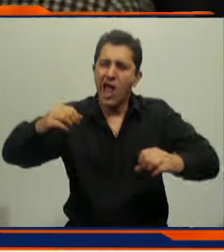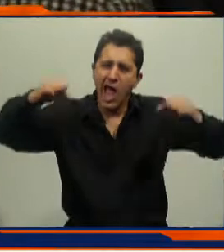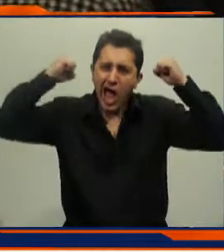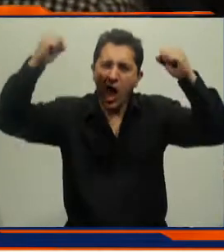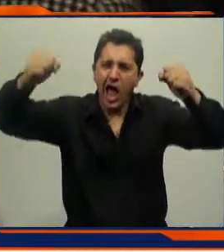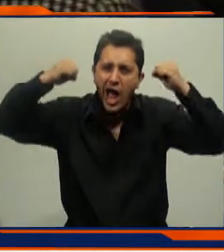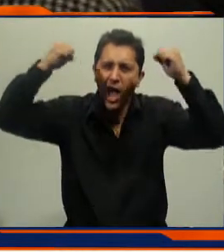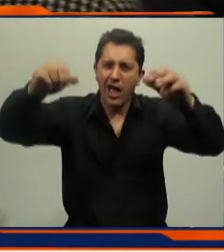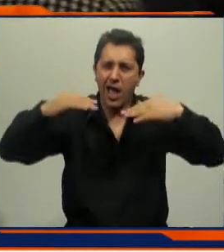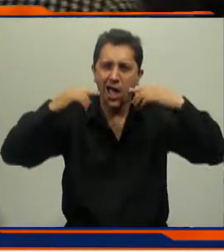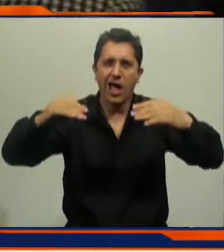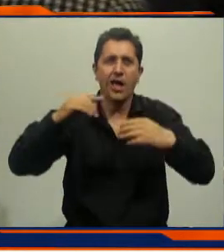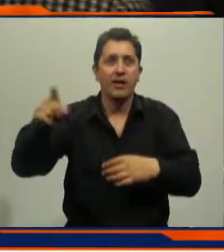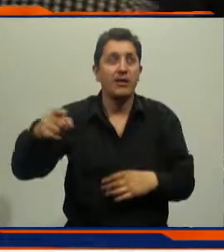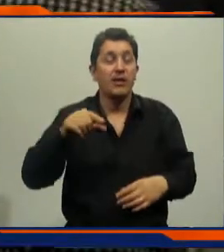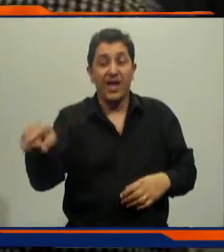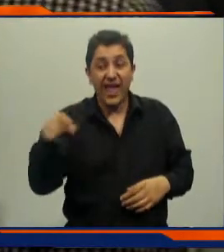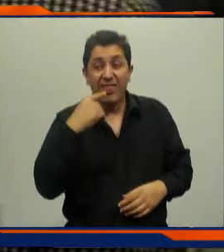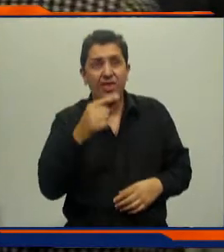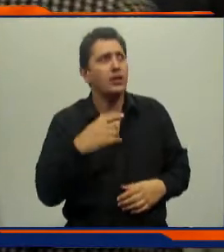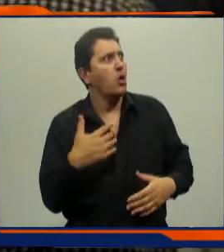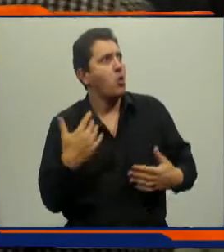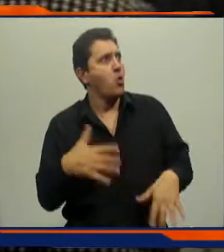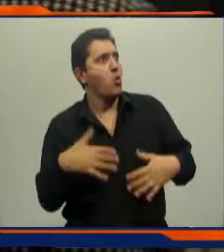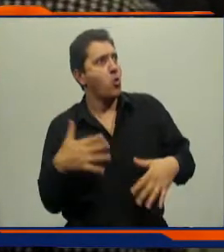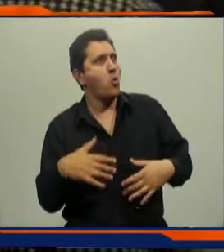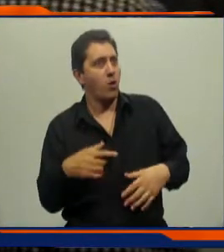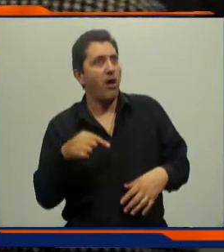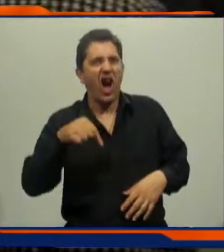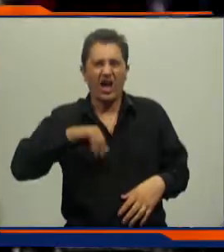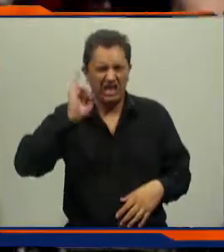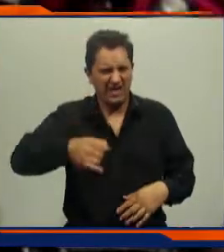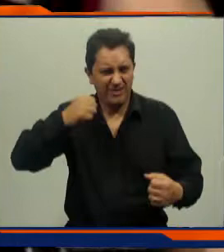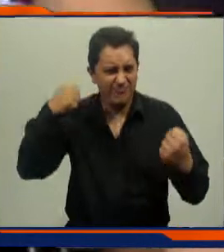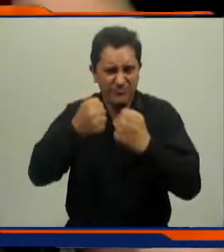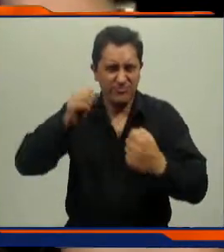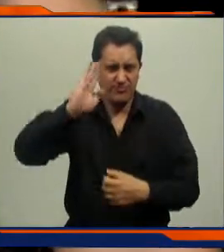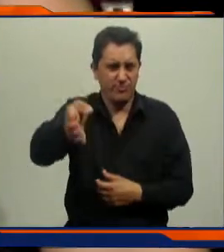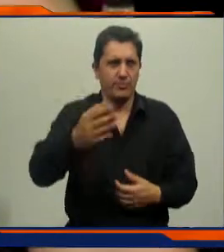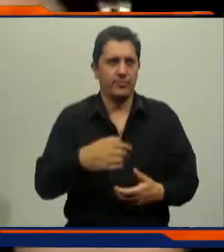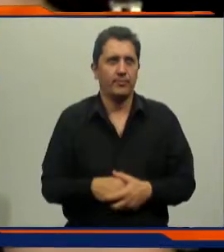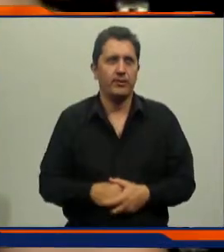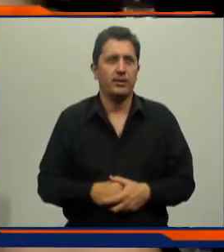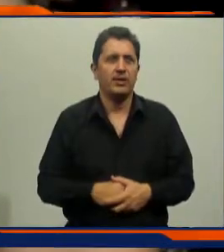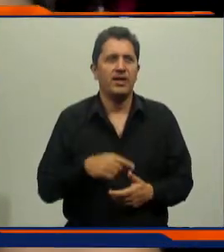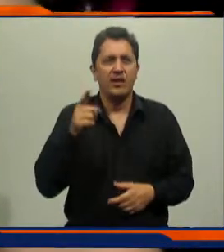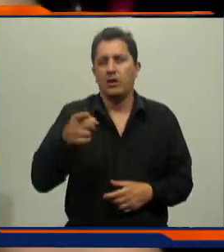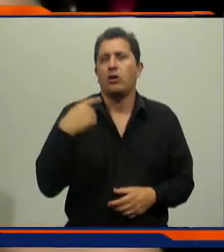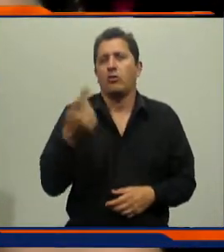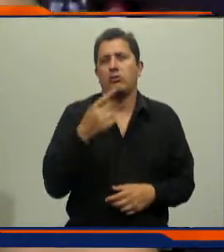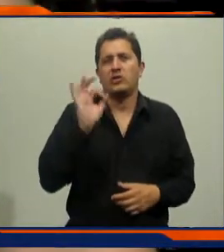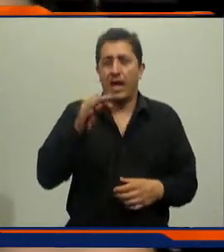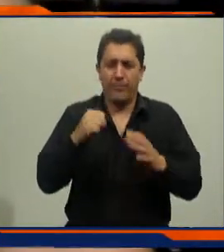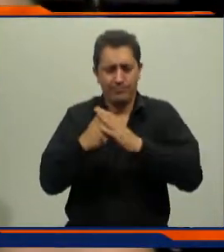ovacionarlo y la frase de él dijo, ahora sí le voy a ganar. Las condiciones de agresividad de él ya las sabemos, la